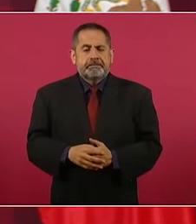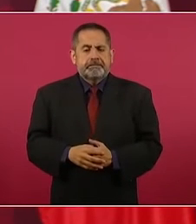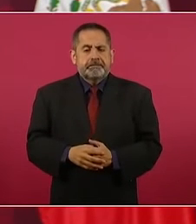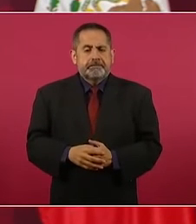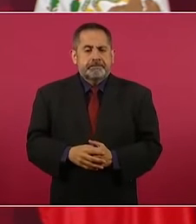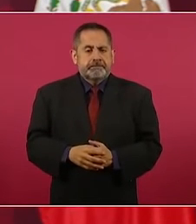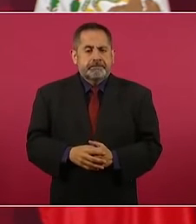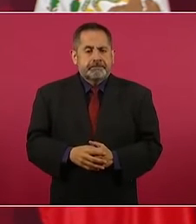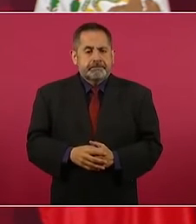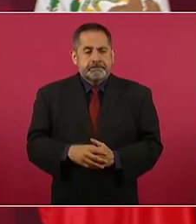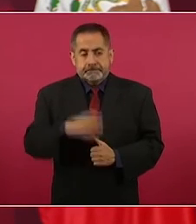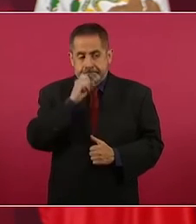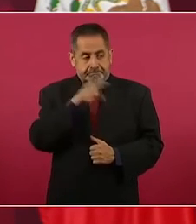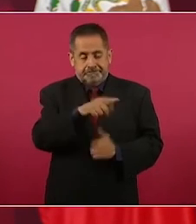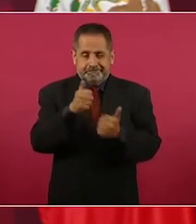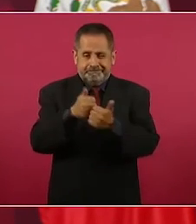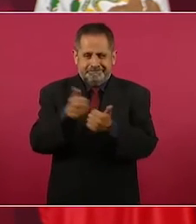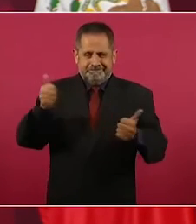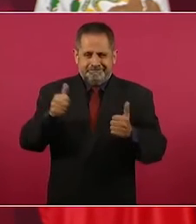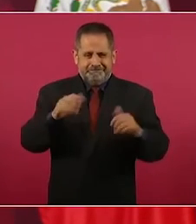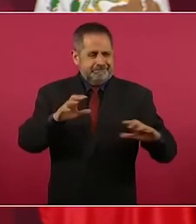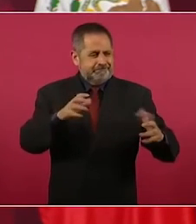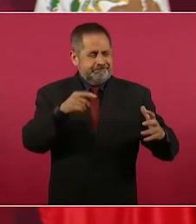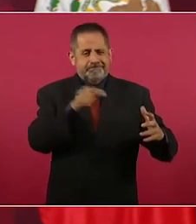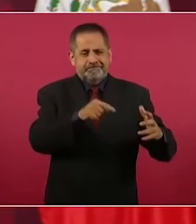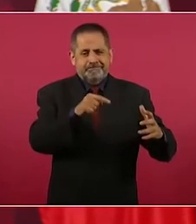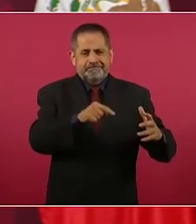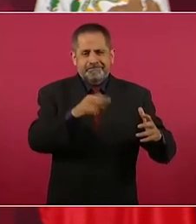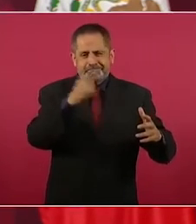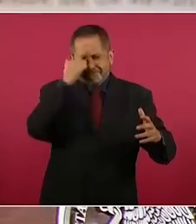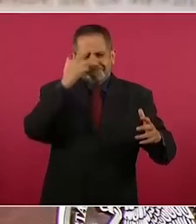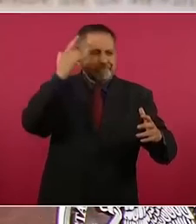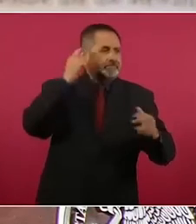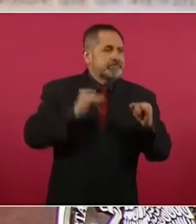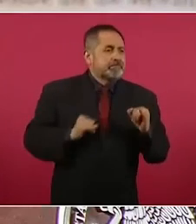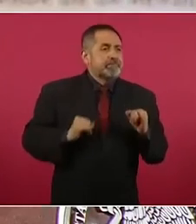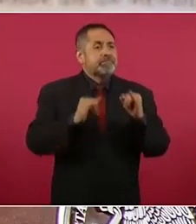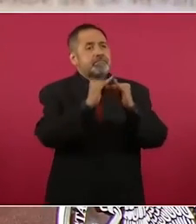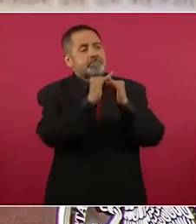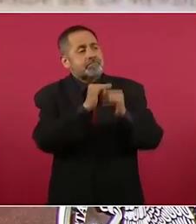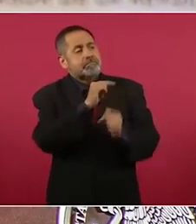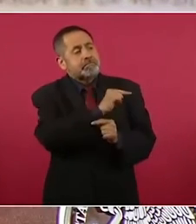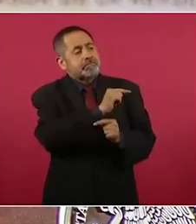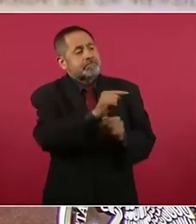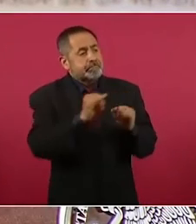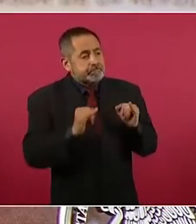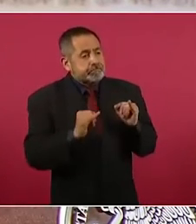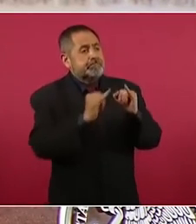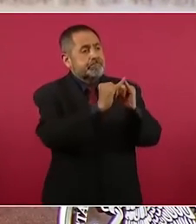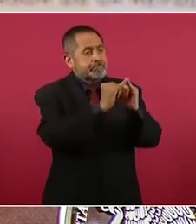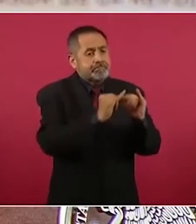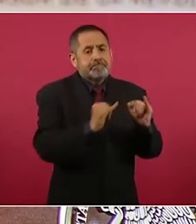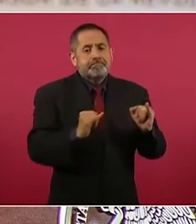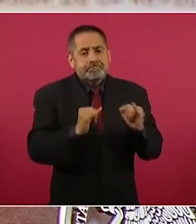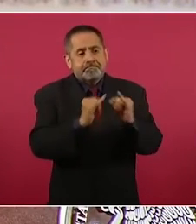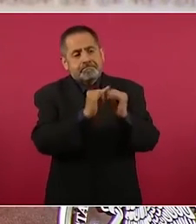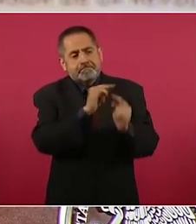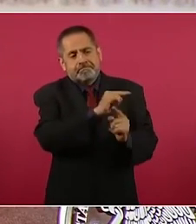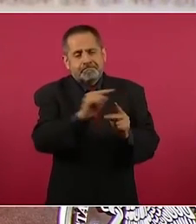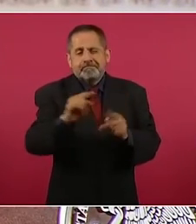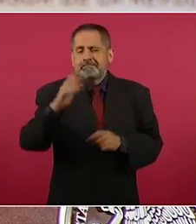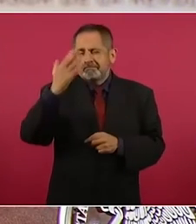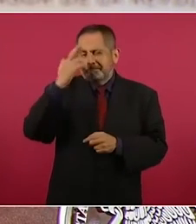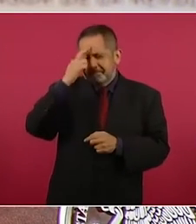estos organismos autónomos que se crearon a partir del periodo